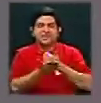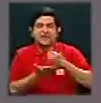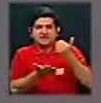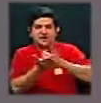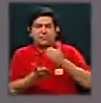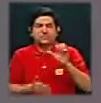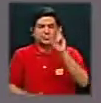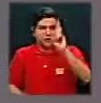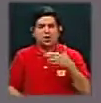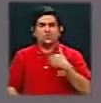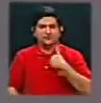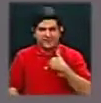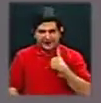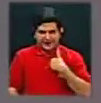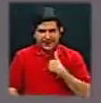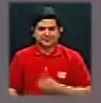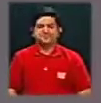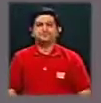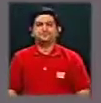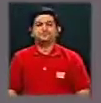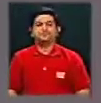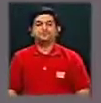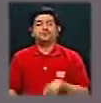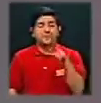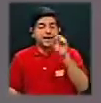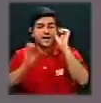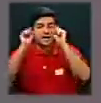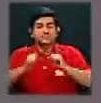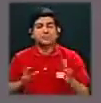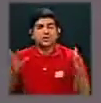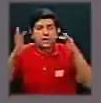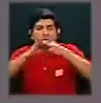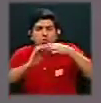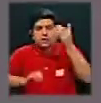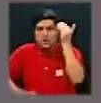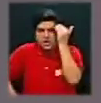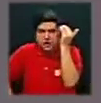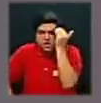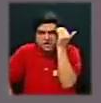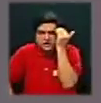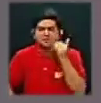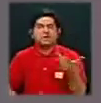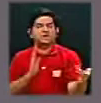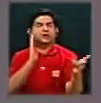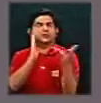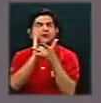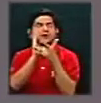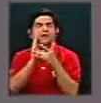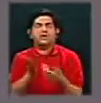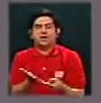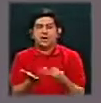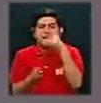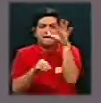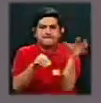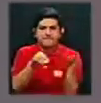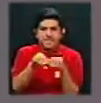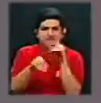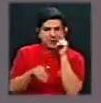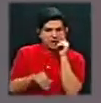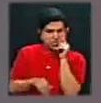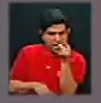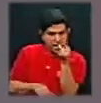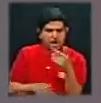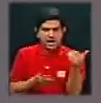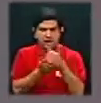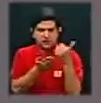de que Costa Rica dispone y que sean capaces de incorporar conocimiento tecnología, valor agregado a esas, a